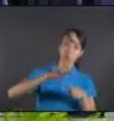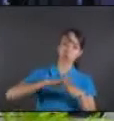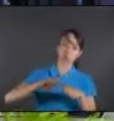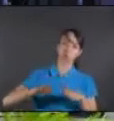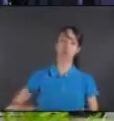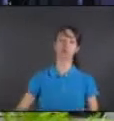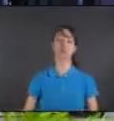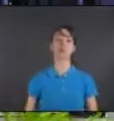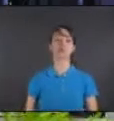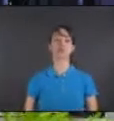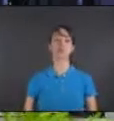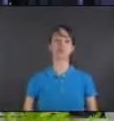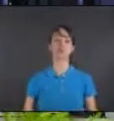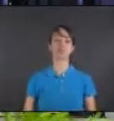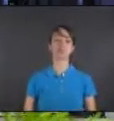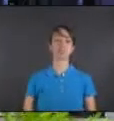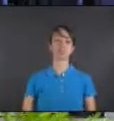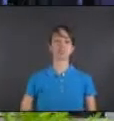Porque